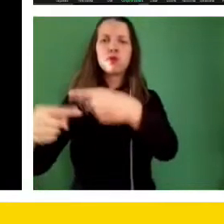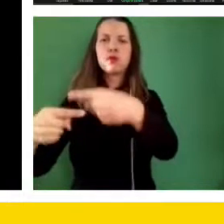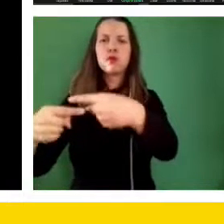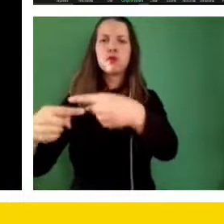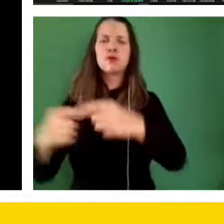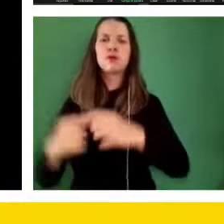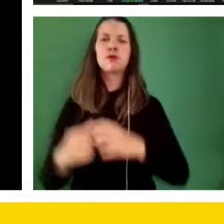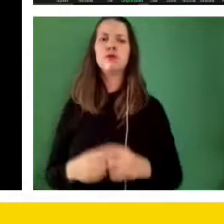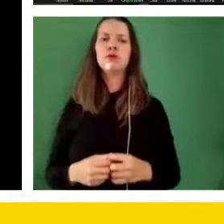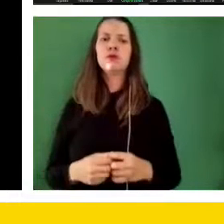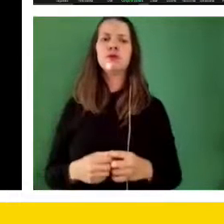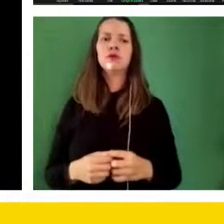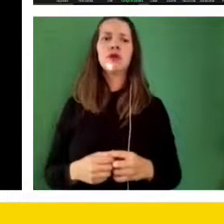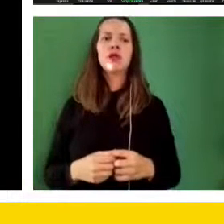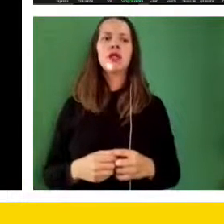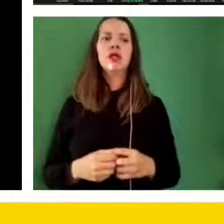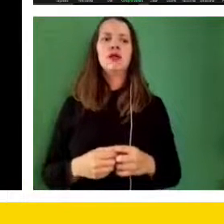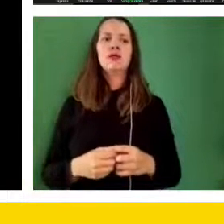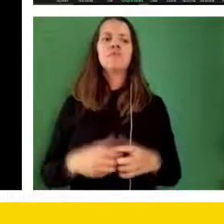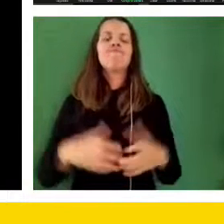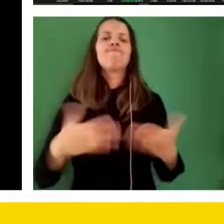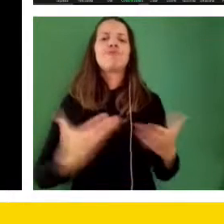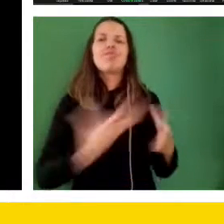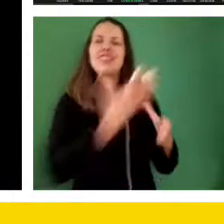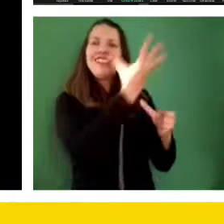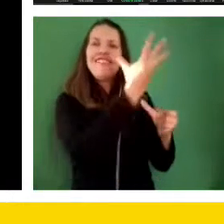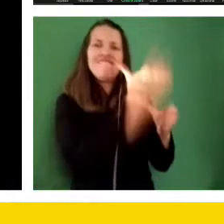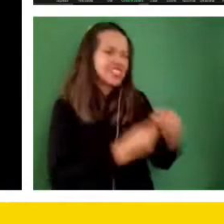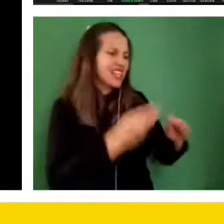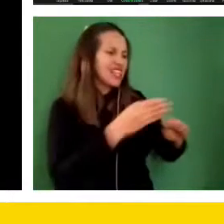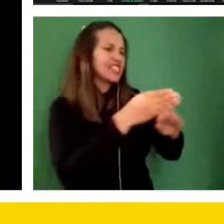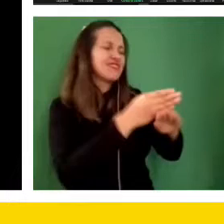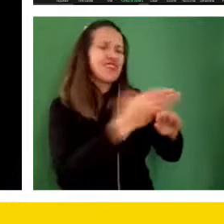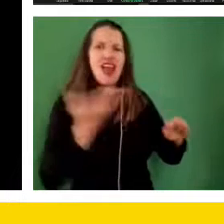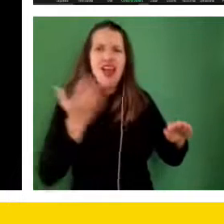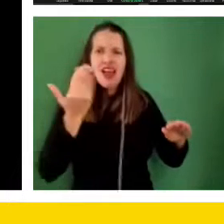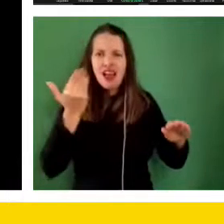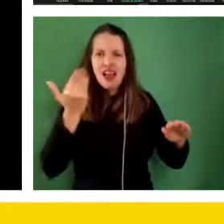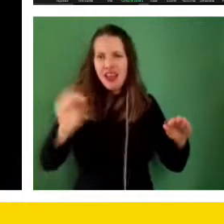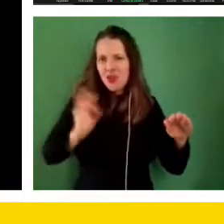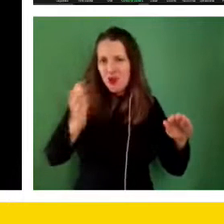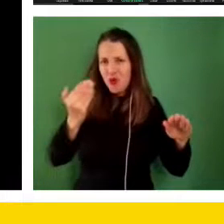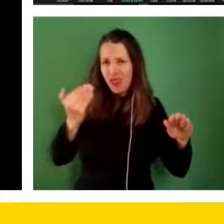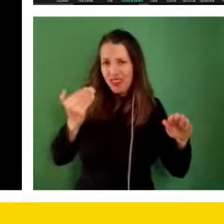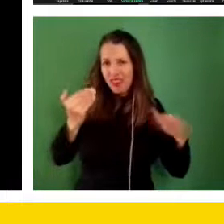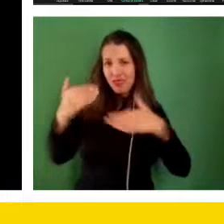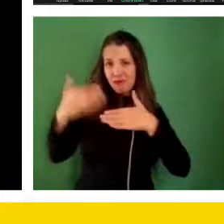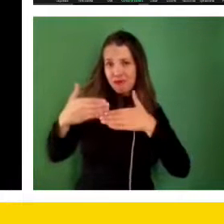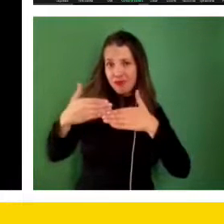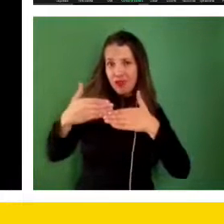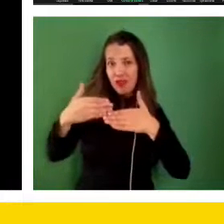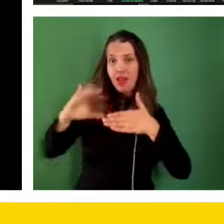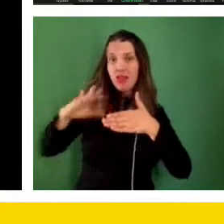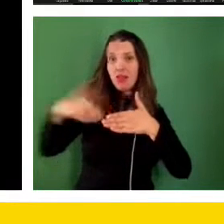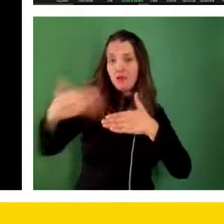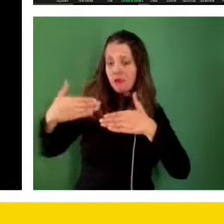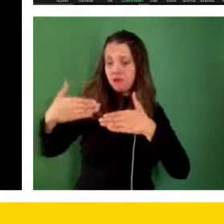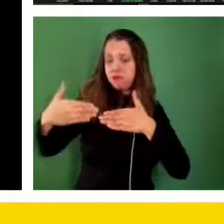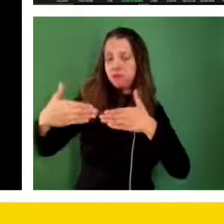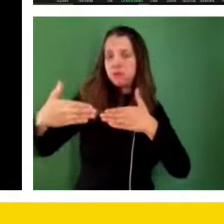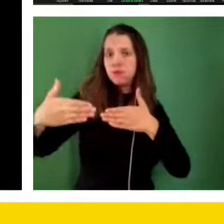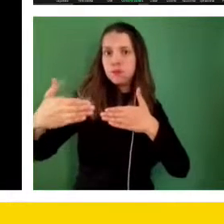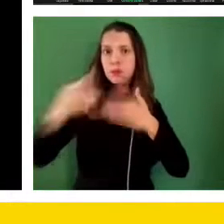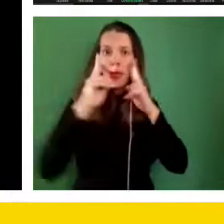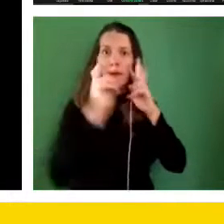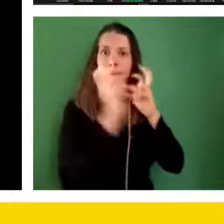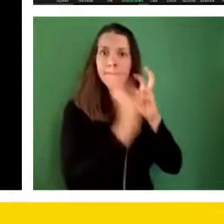pierde la cualidad de ser accesible. San Isidro hace unos cuantos años era un distrito bastante más amigable